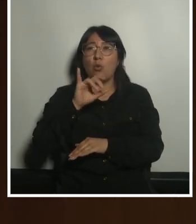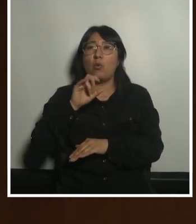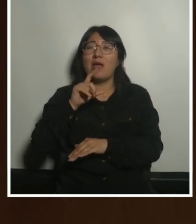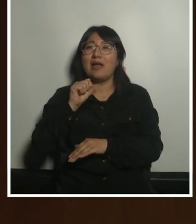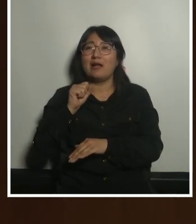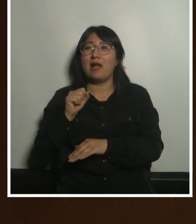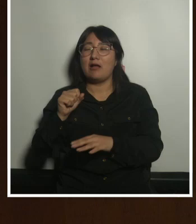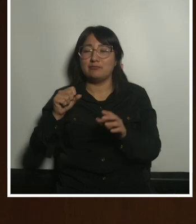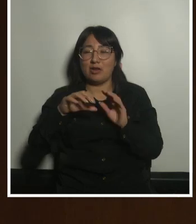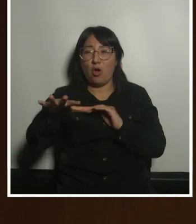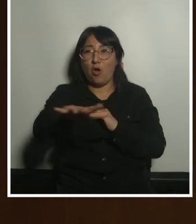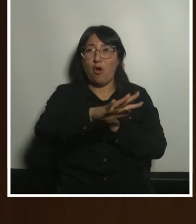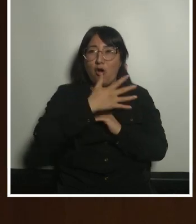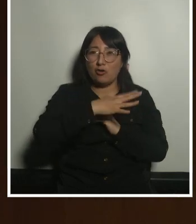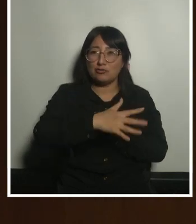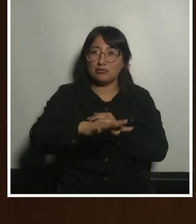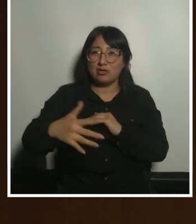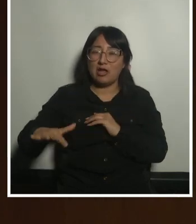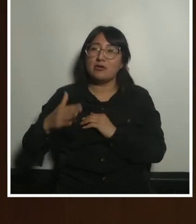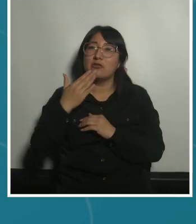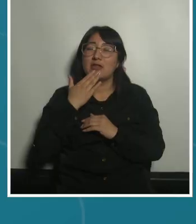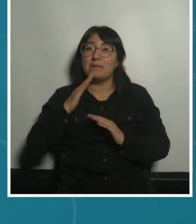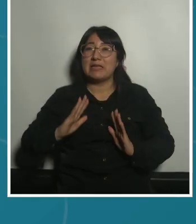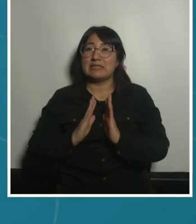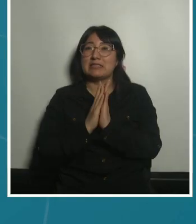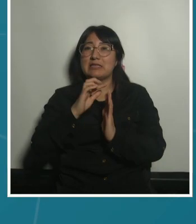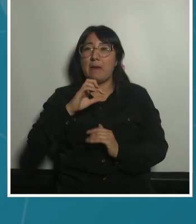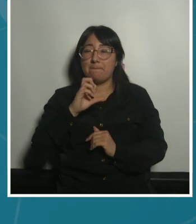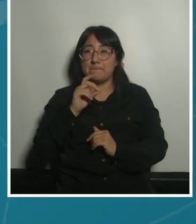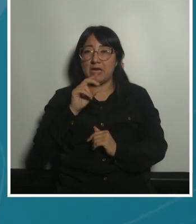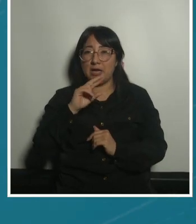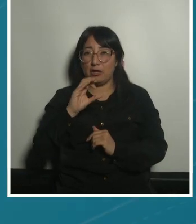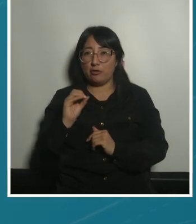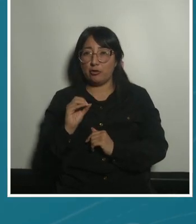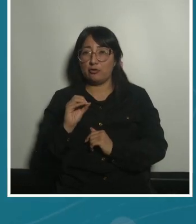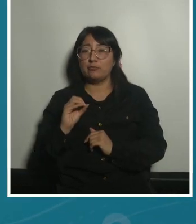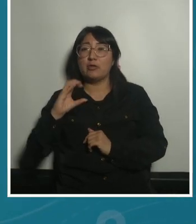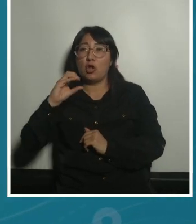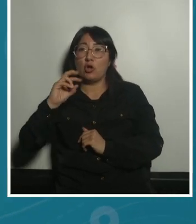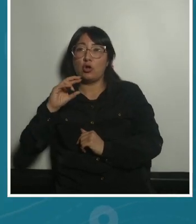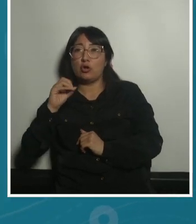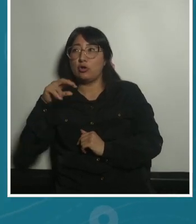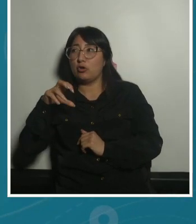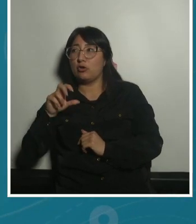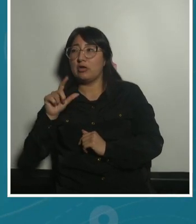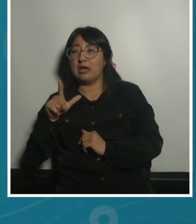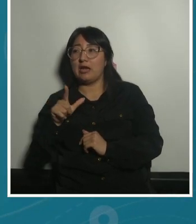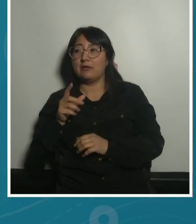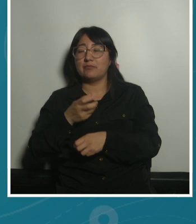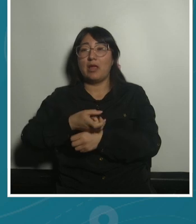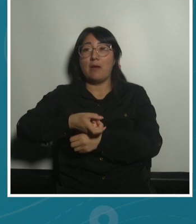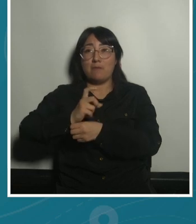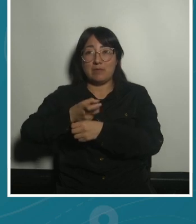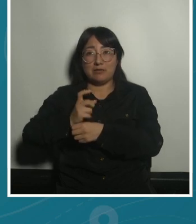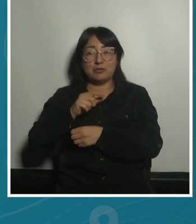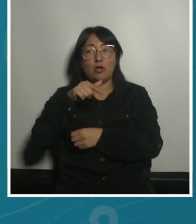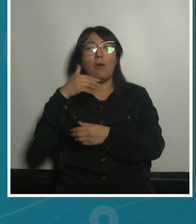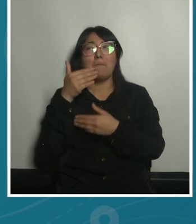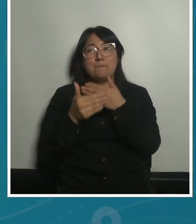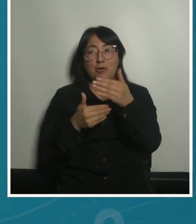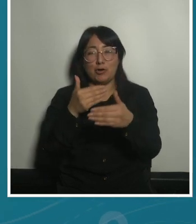así también la llanura de San Pedro, que aglomera a San Pedro de la Paz y Coronel, también parte de la llanura,